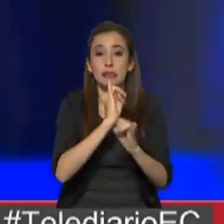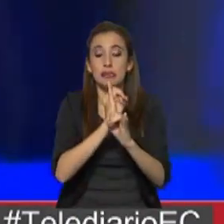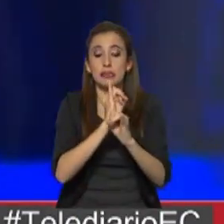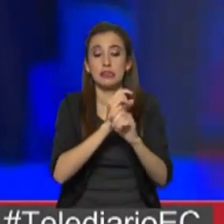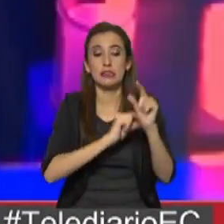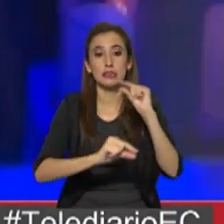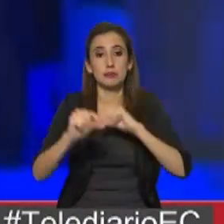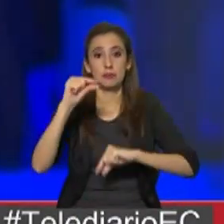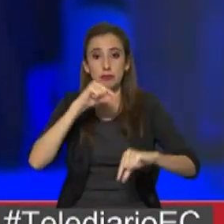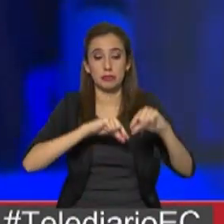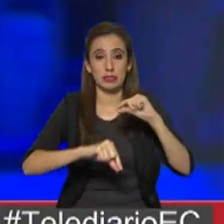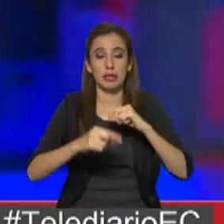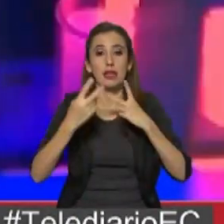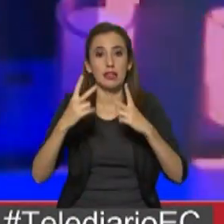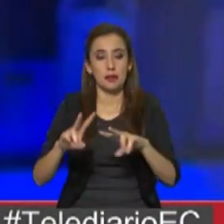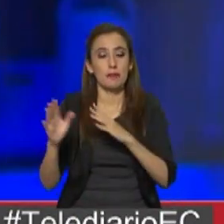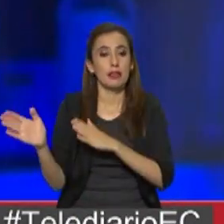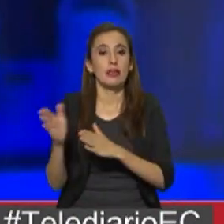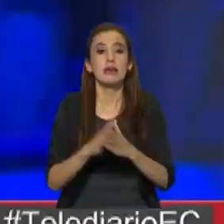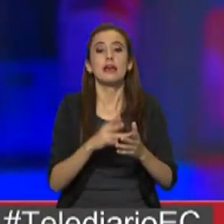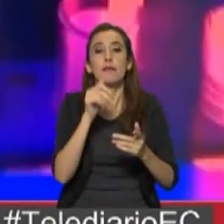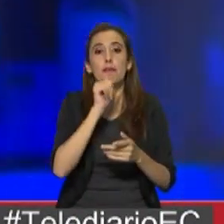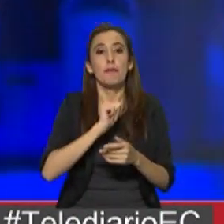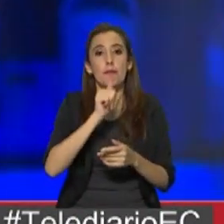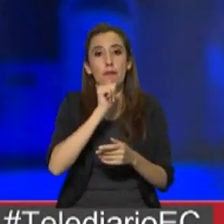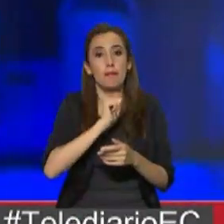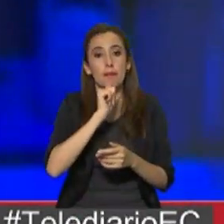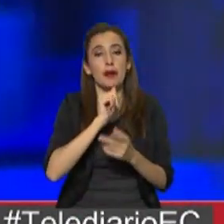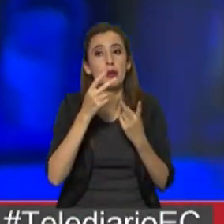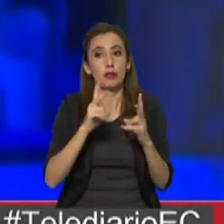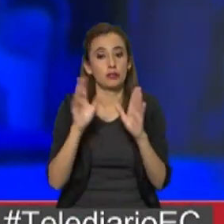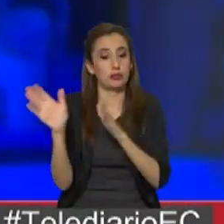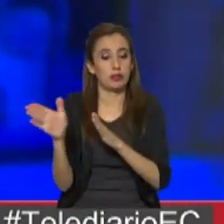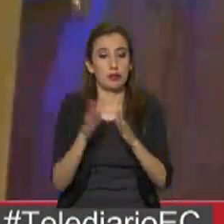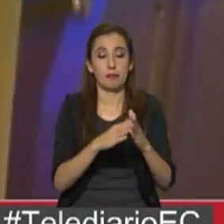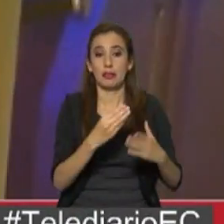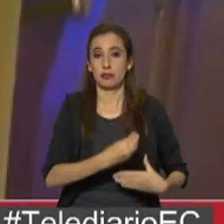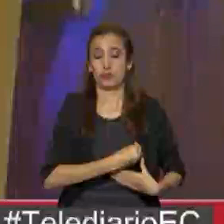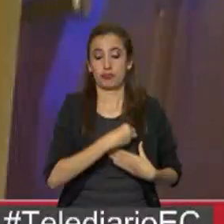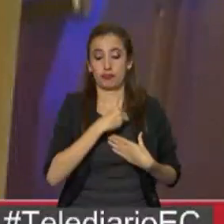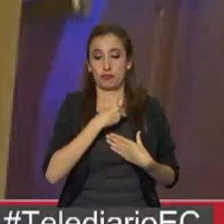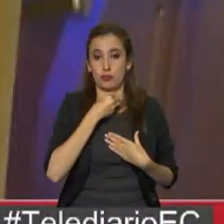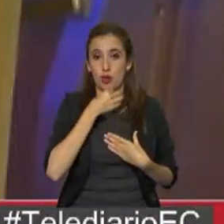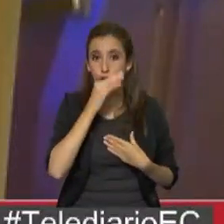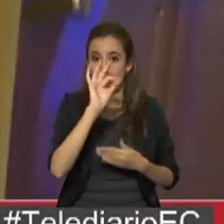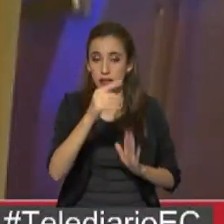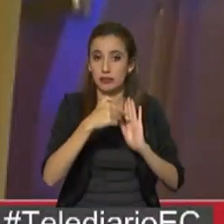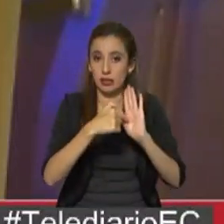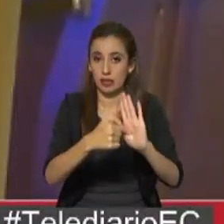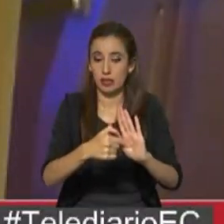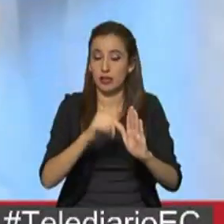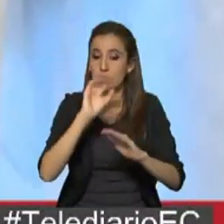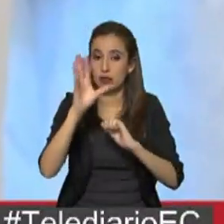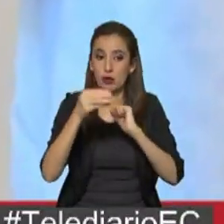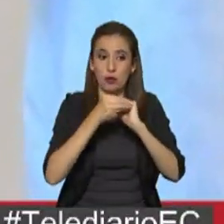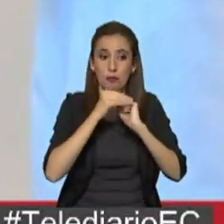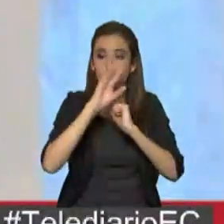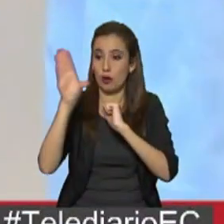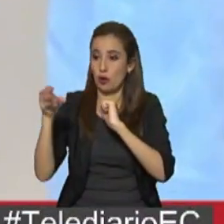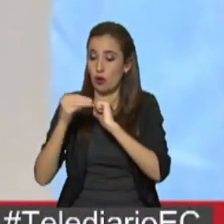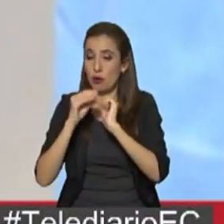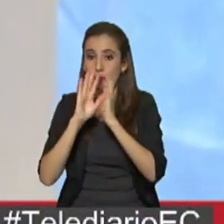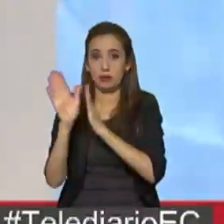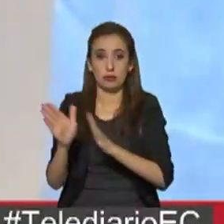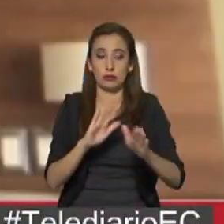salud pública insp y que efectúan las pruebas para detectar el coronavirus y de esta manera solventar la acumulación que existe en la